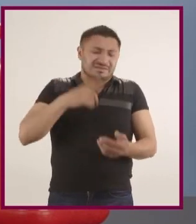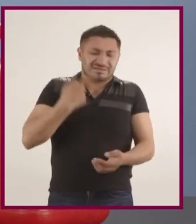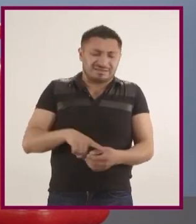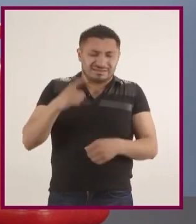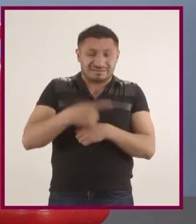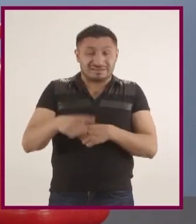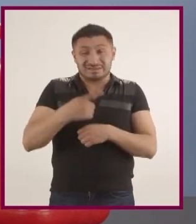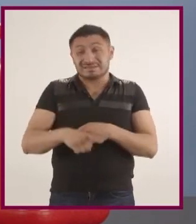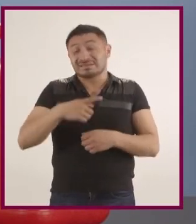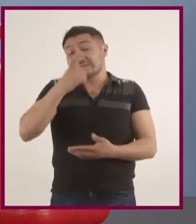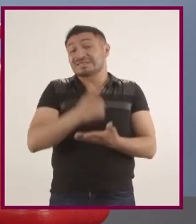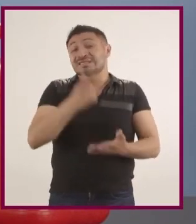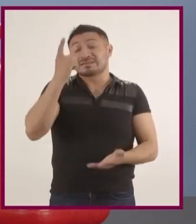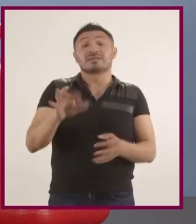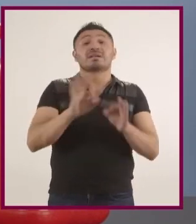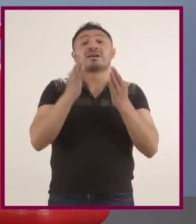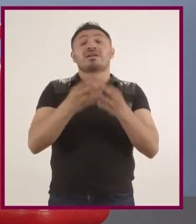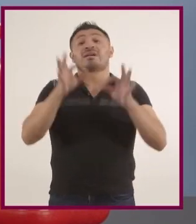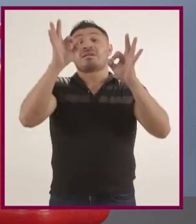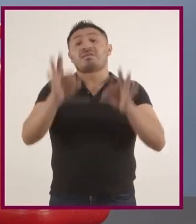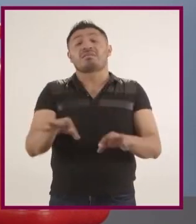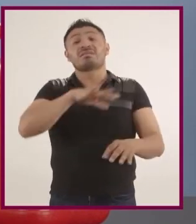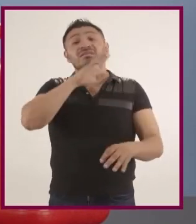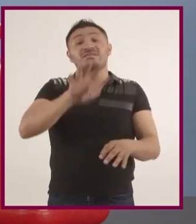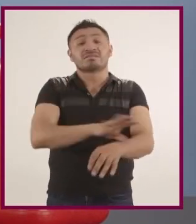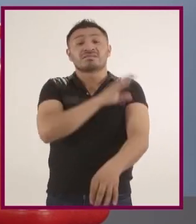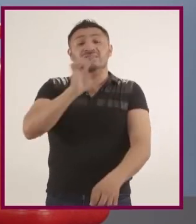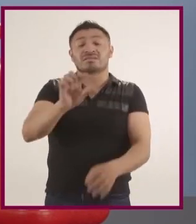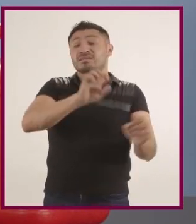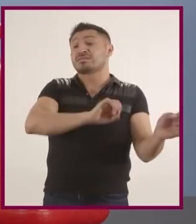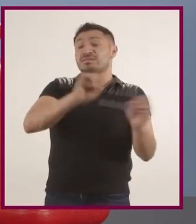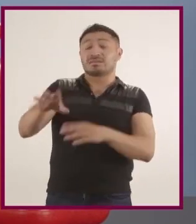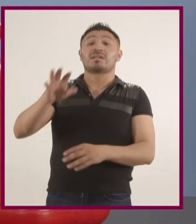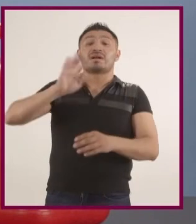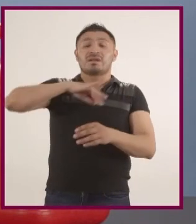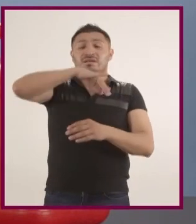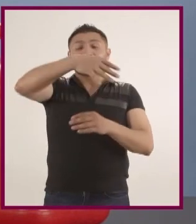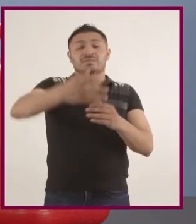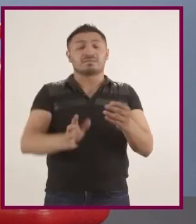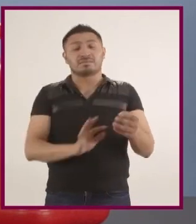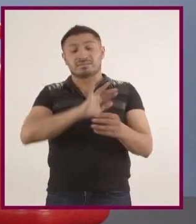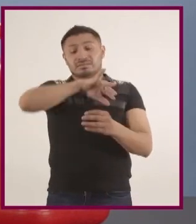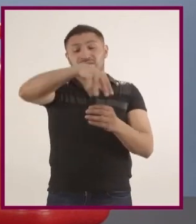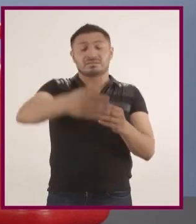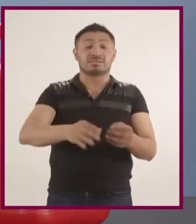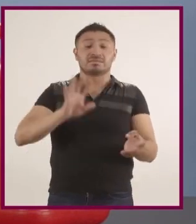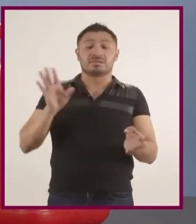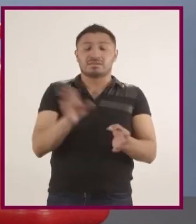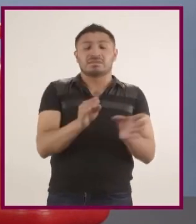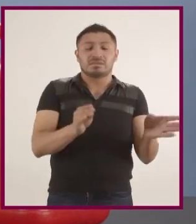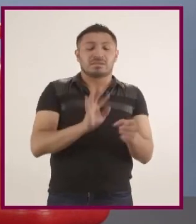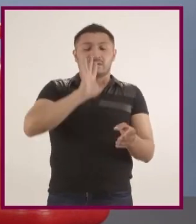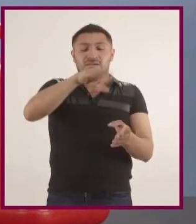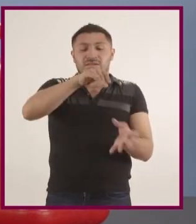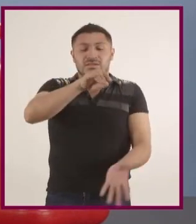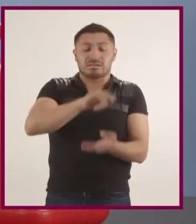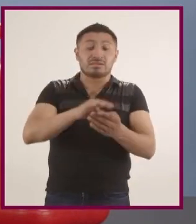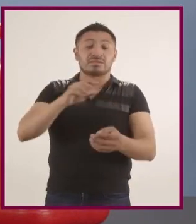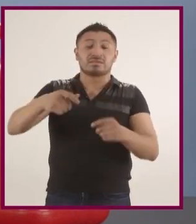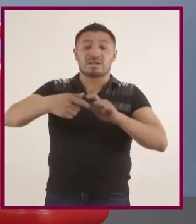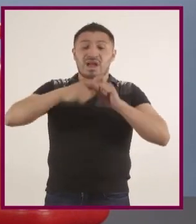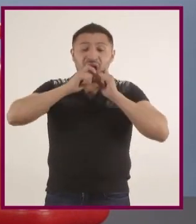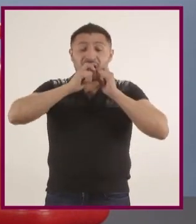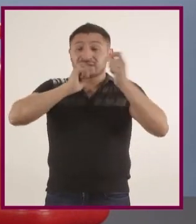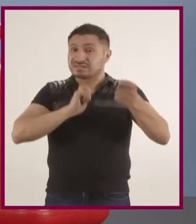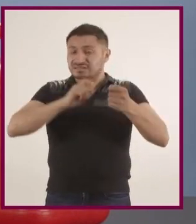gravemente la forma correcta de desechar las pilas es envolverlas completamente y bien selladas con cinta adhesiva ancha para